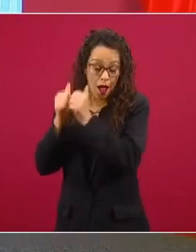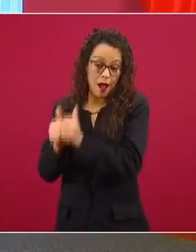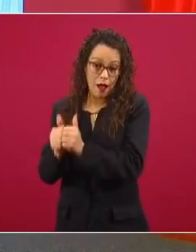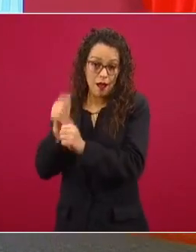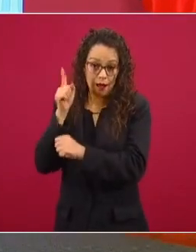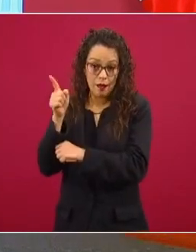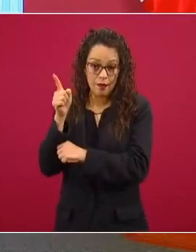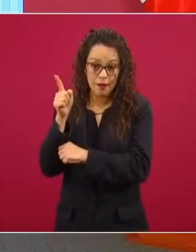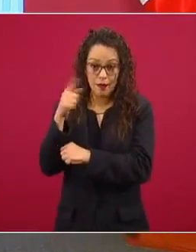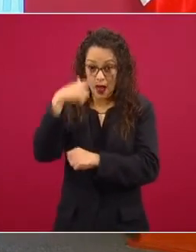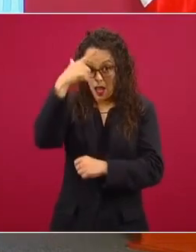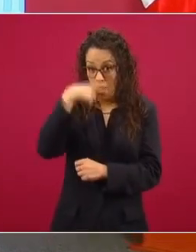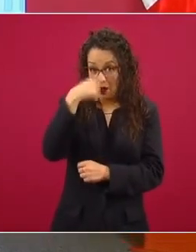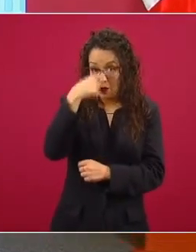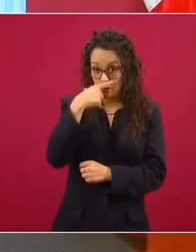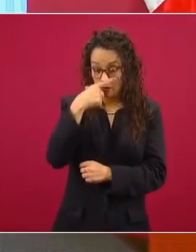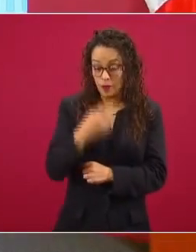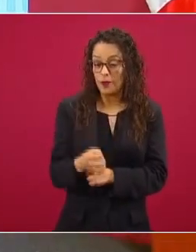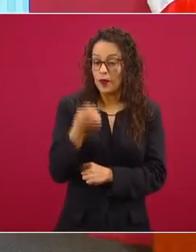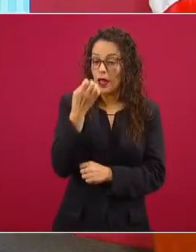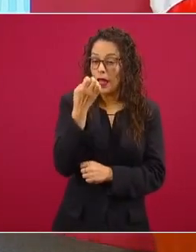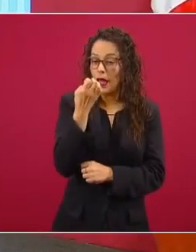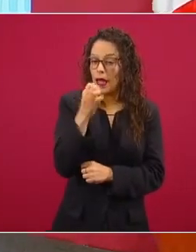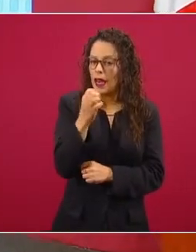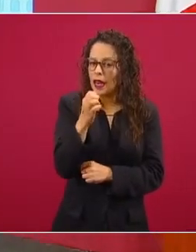Esto en enero del 17.